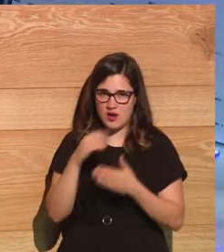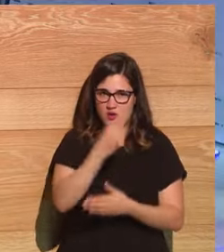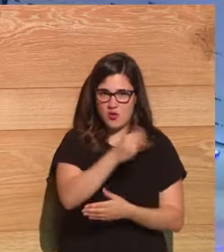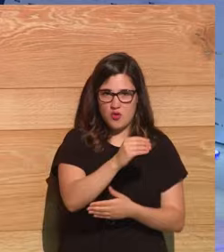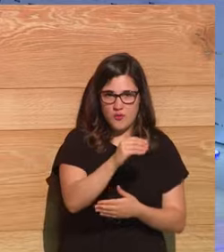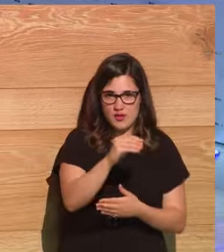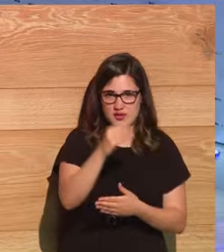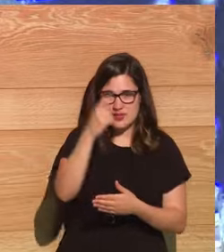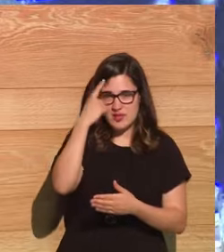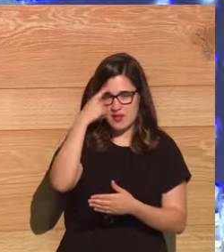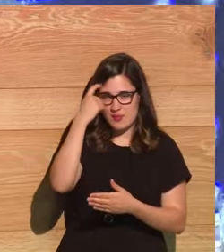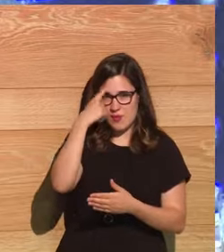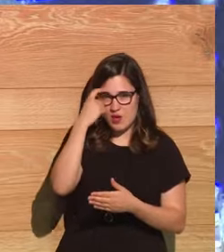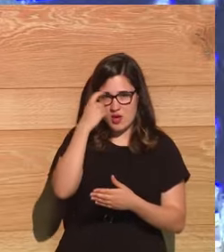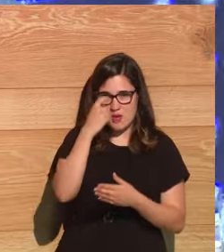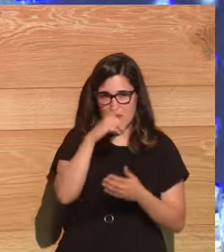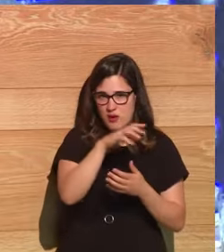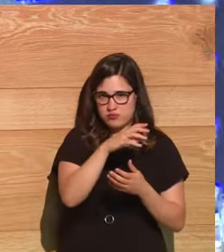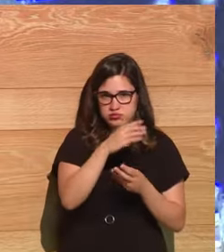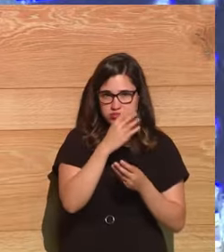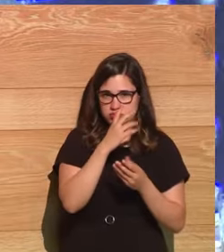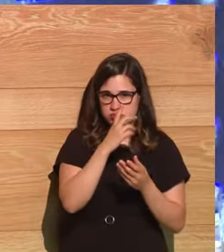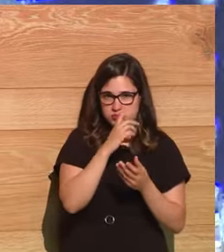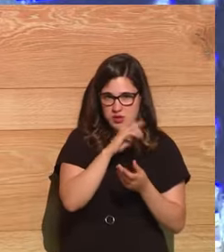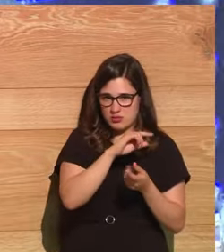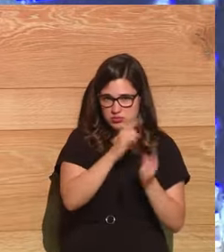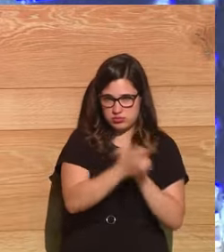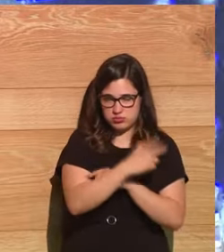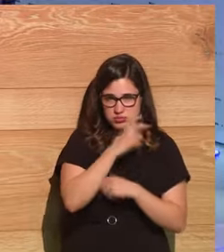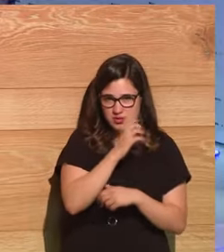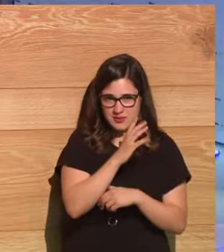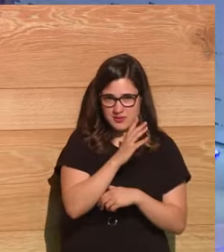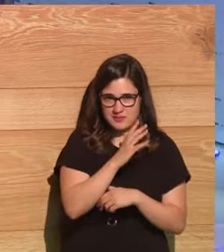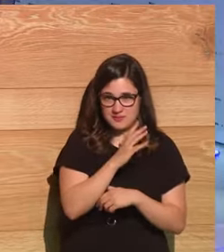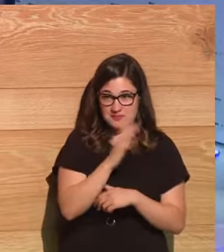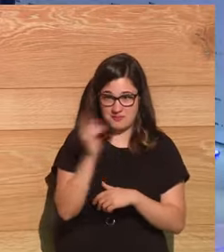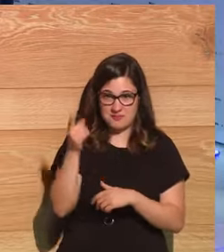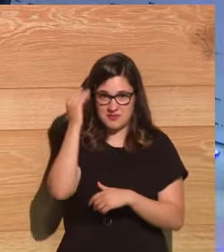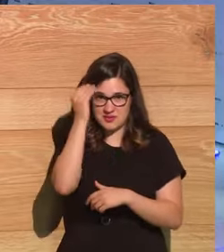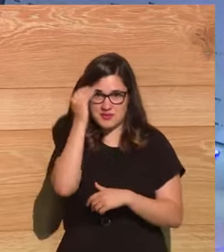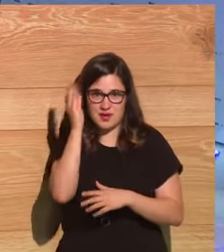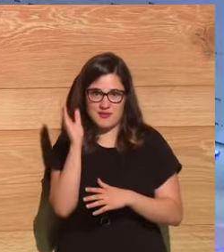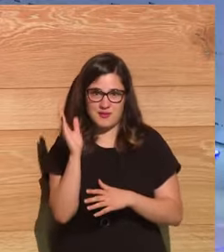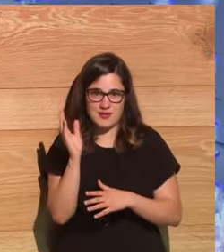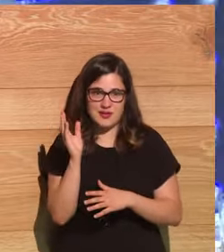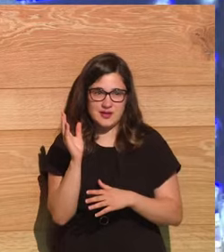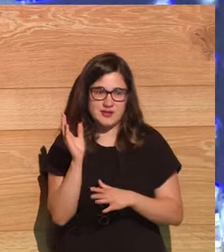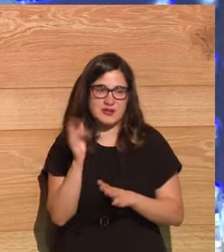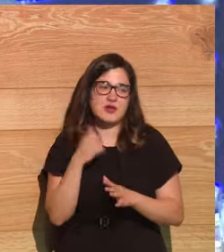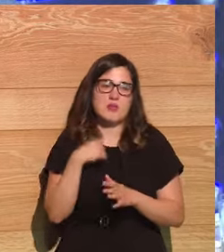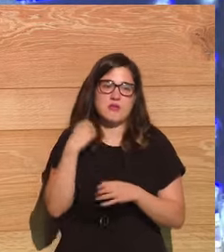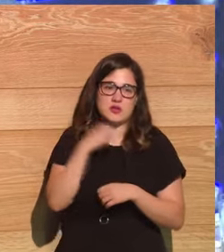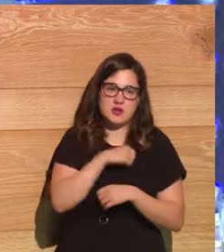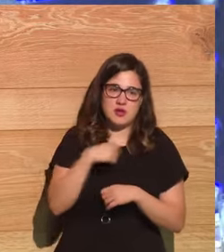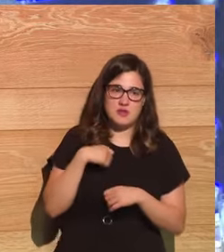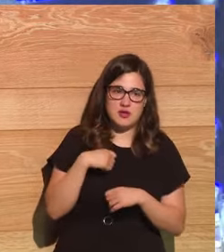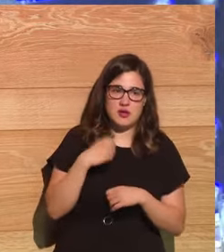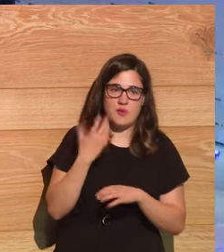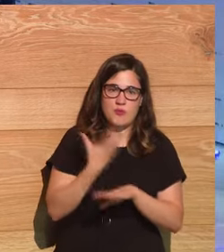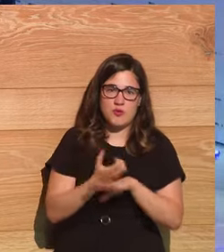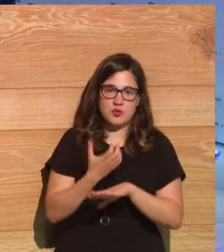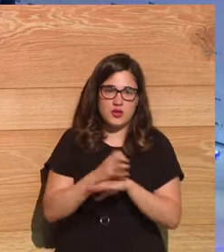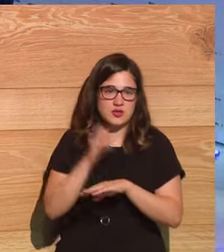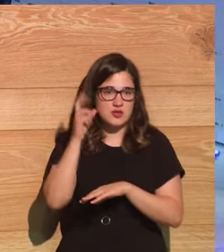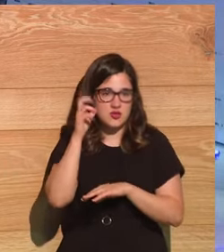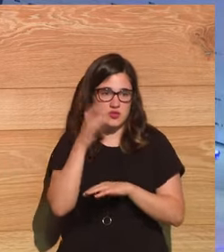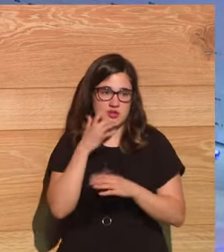ido muy mal. Sí. Yo creo que hay espacio para, sí, todos yo estos. Yo también creo que hay espacio, sí, exactamente. Yo personalmente escucho muchos podcasts